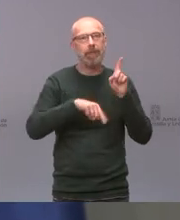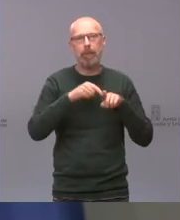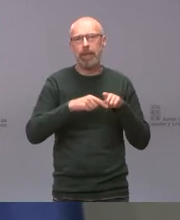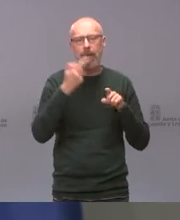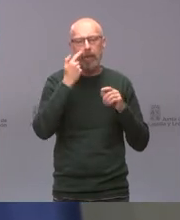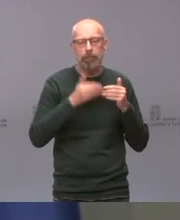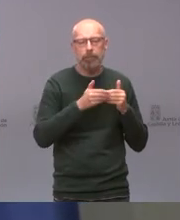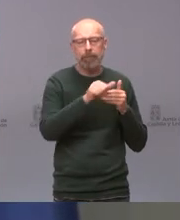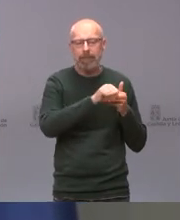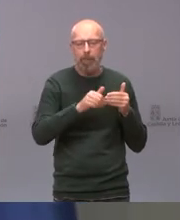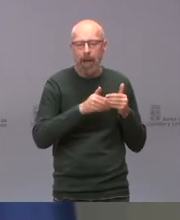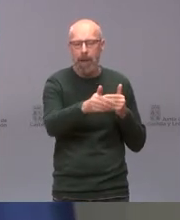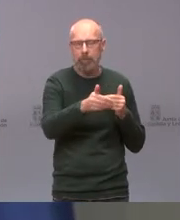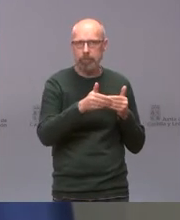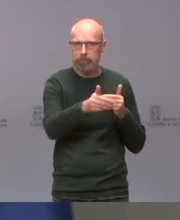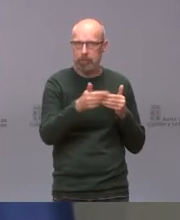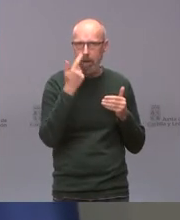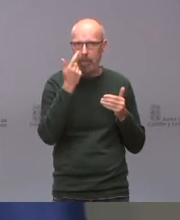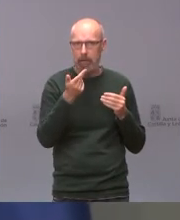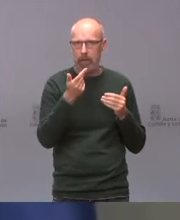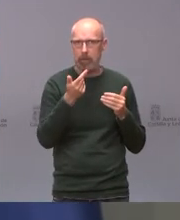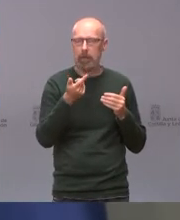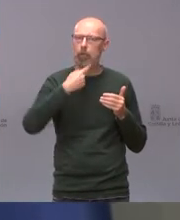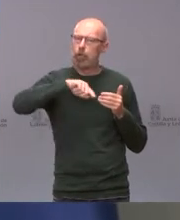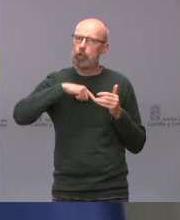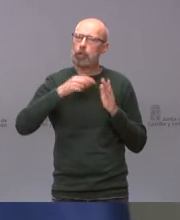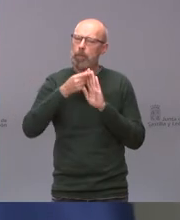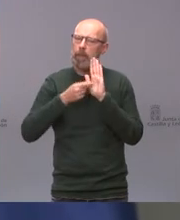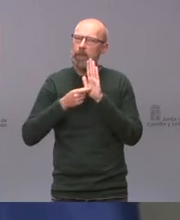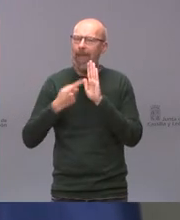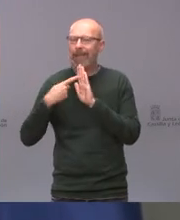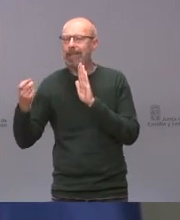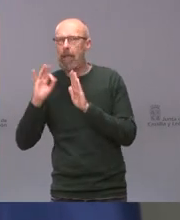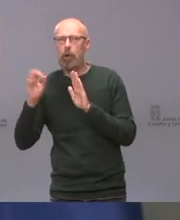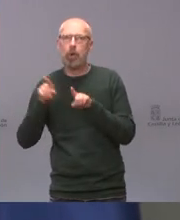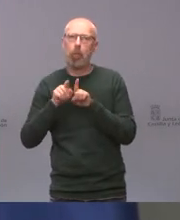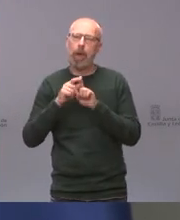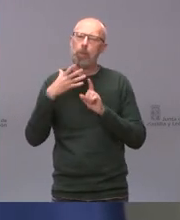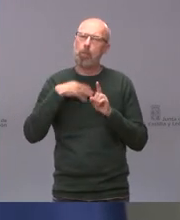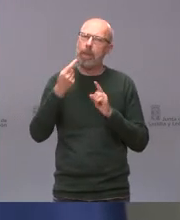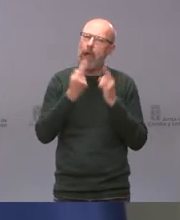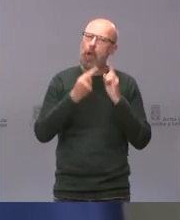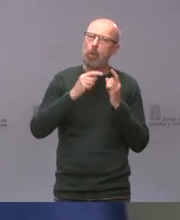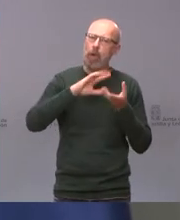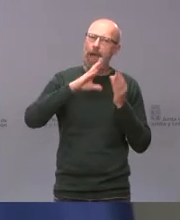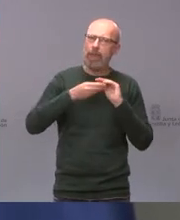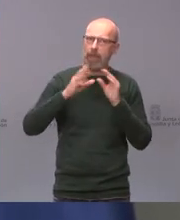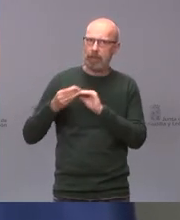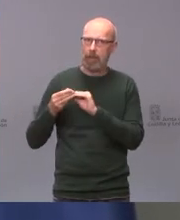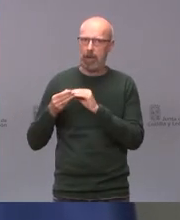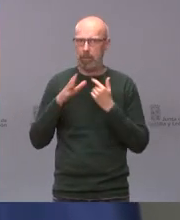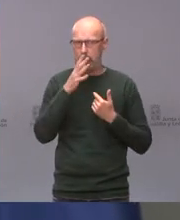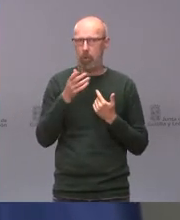planteamos no eliminar, sino modificar, es decir, los indicadores se van a mantener porque es la manera que tenemos de